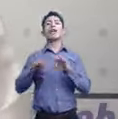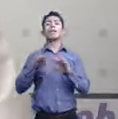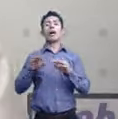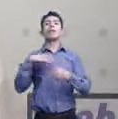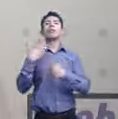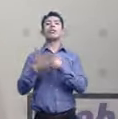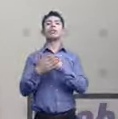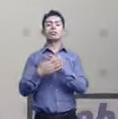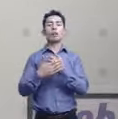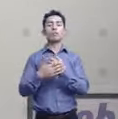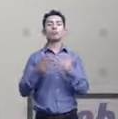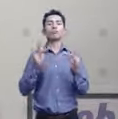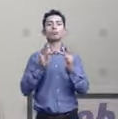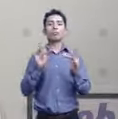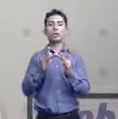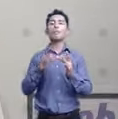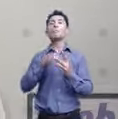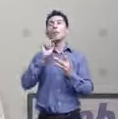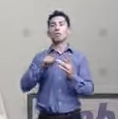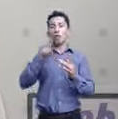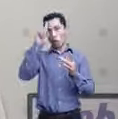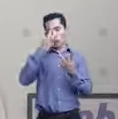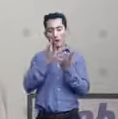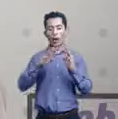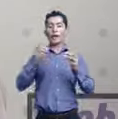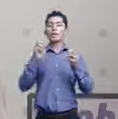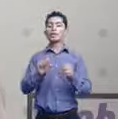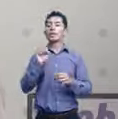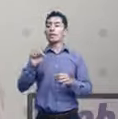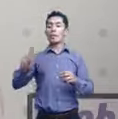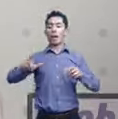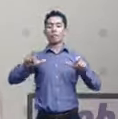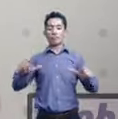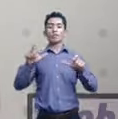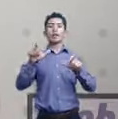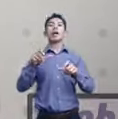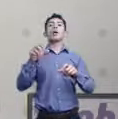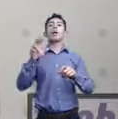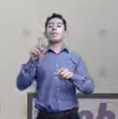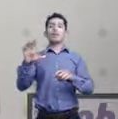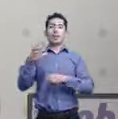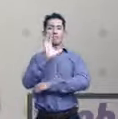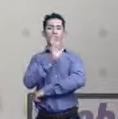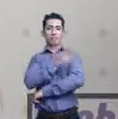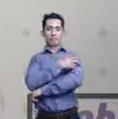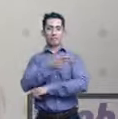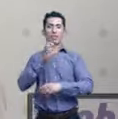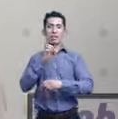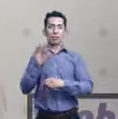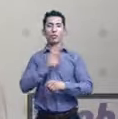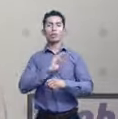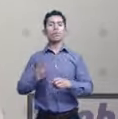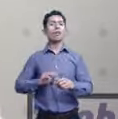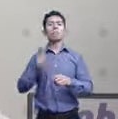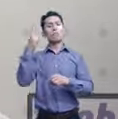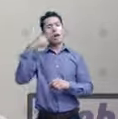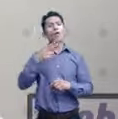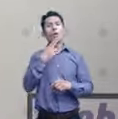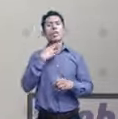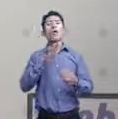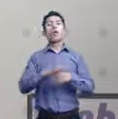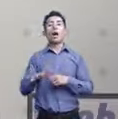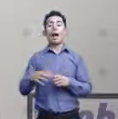de proximidad junto con el Consejo, Seguridad Pública, Protección Civil y el DIF municipal. ¿Cuál es la función?